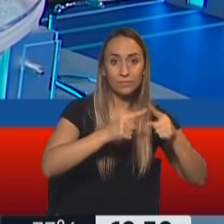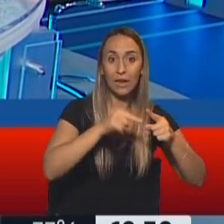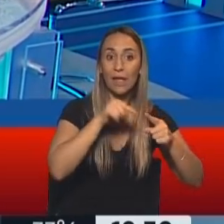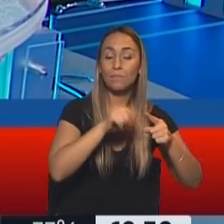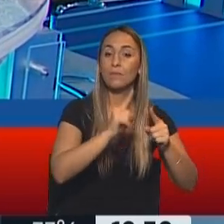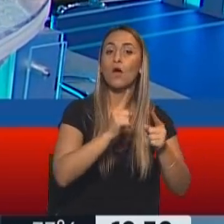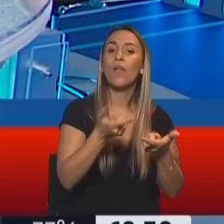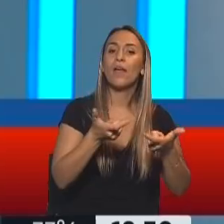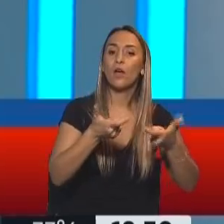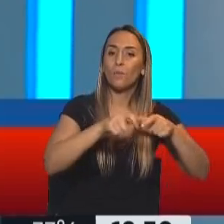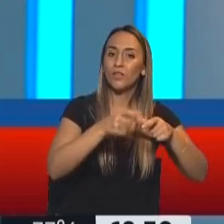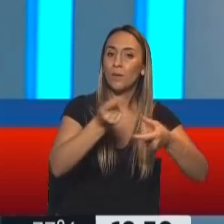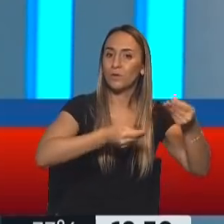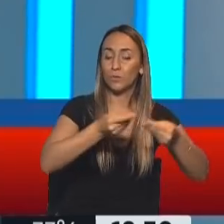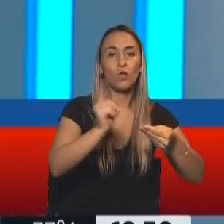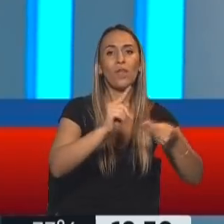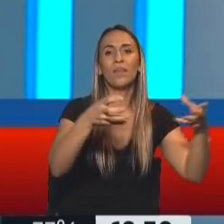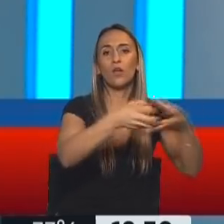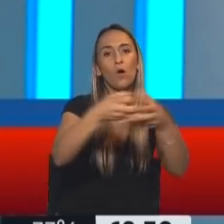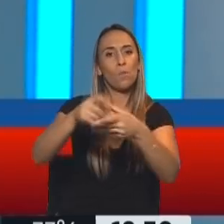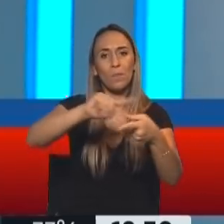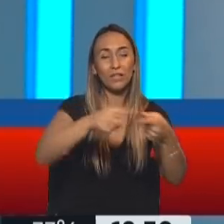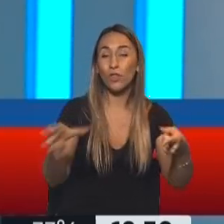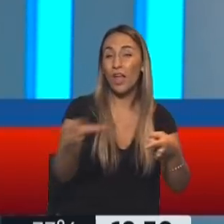Comisión de Presupuesto. Es decir, no todos los bloques, sino